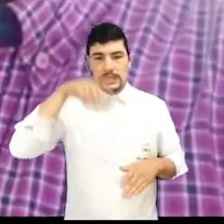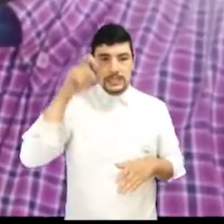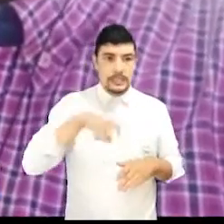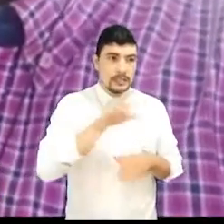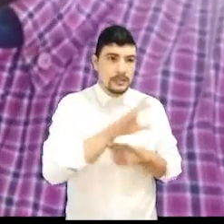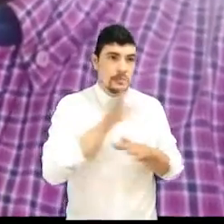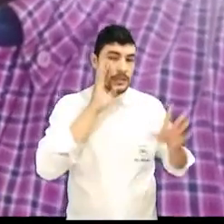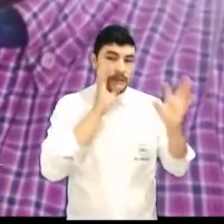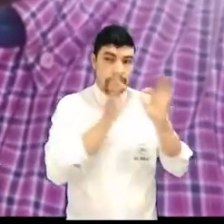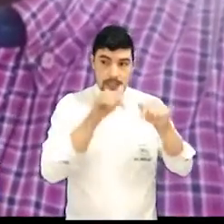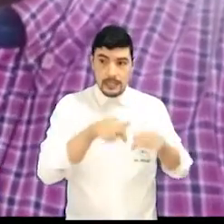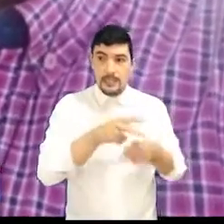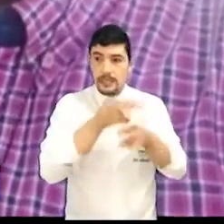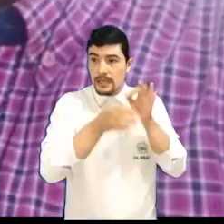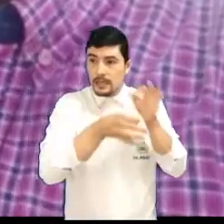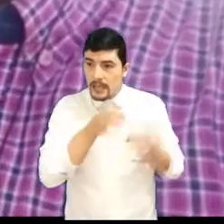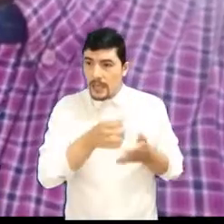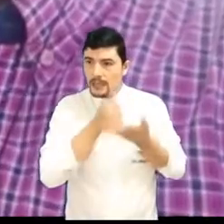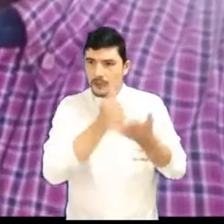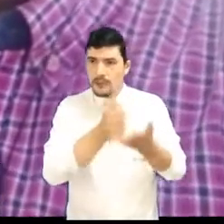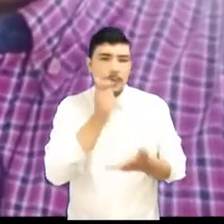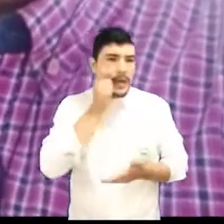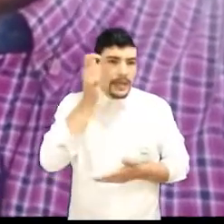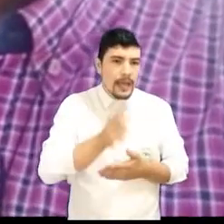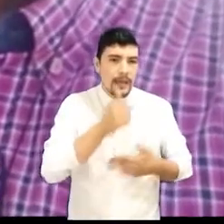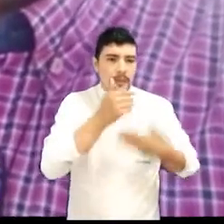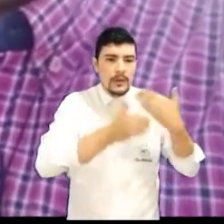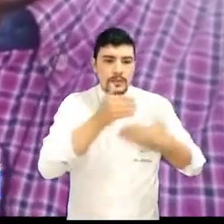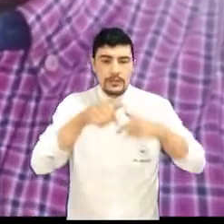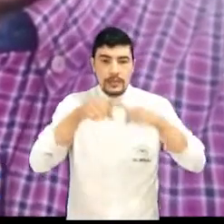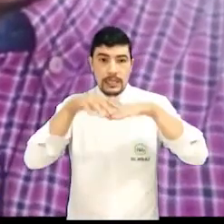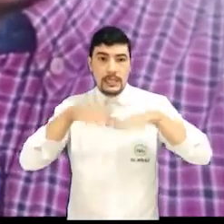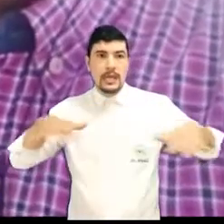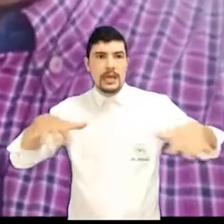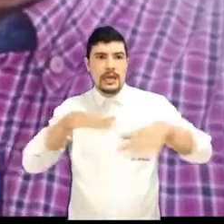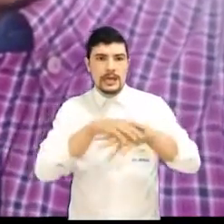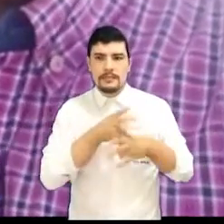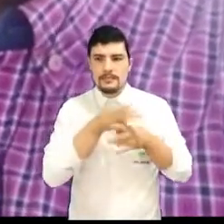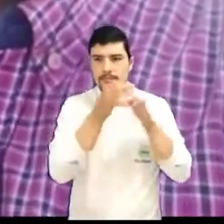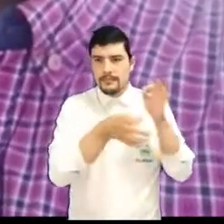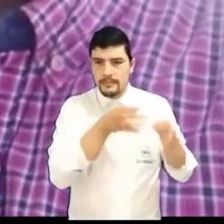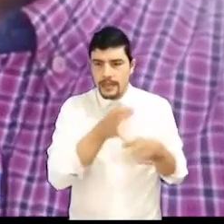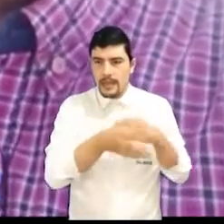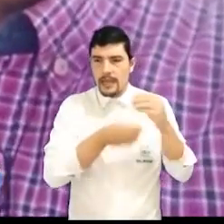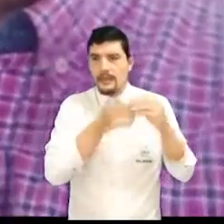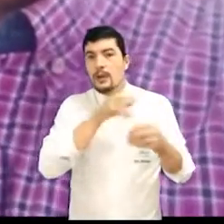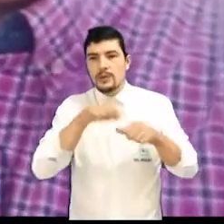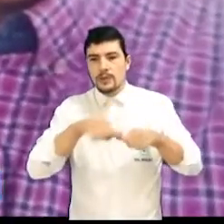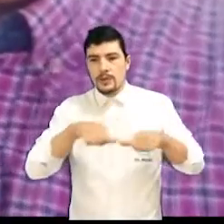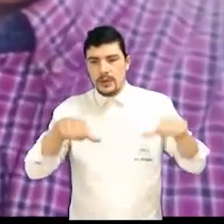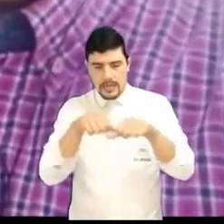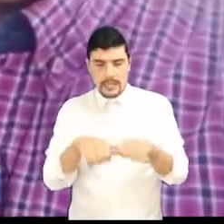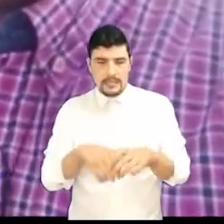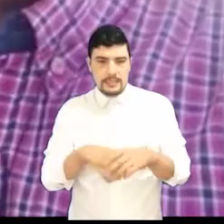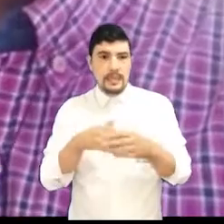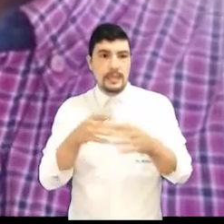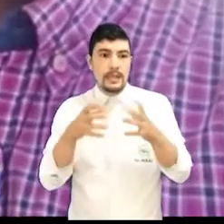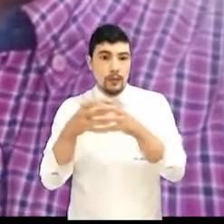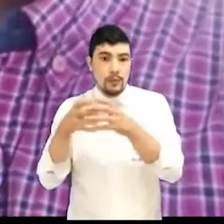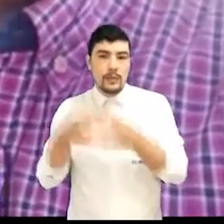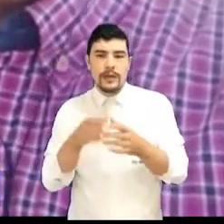como si está disimulando para otros sectores porque el gremio es amplio a nivel nacional en los 32 departamentos